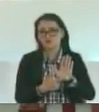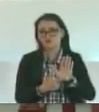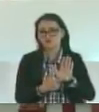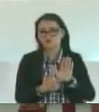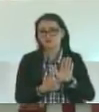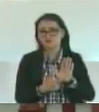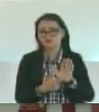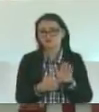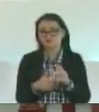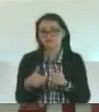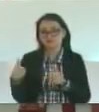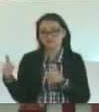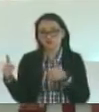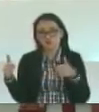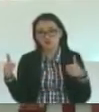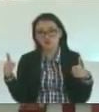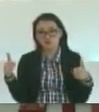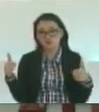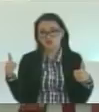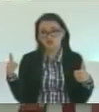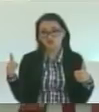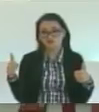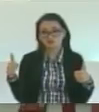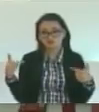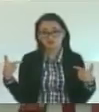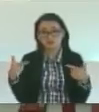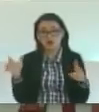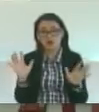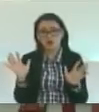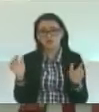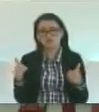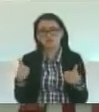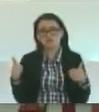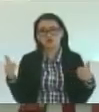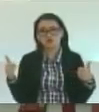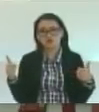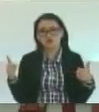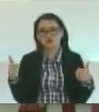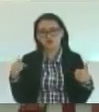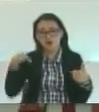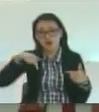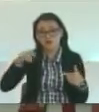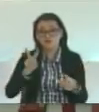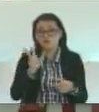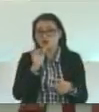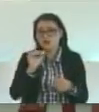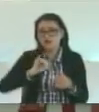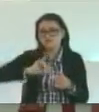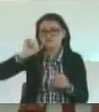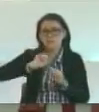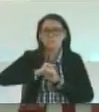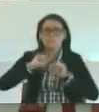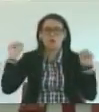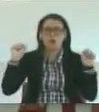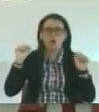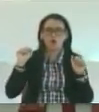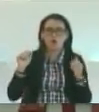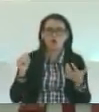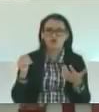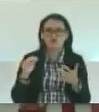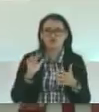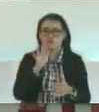guardando las distancias, porque nosotros no tenemos cohetes nucleares, ¿no? Guardando